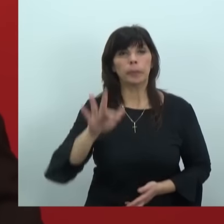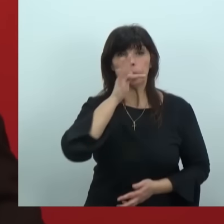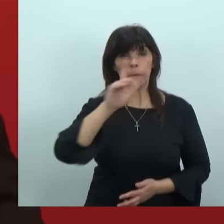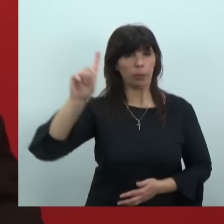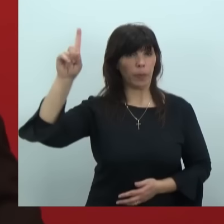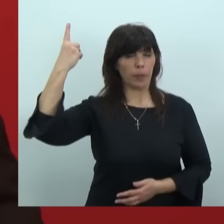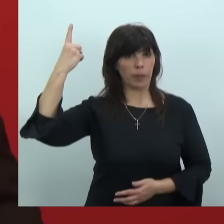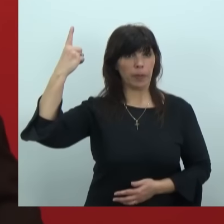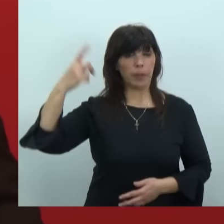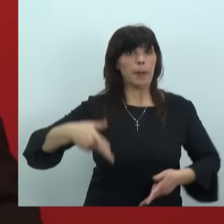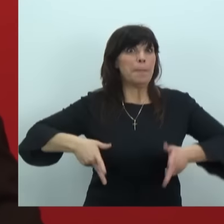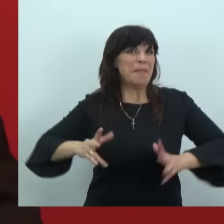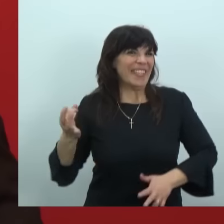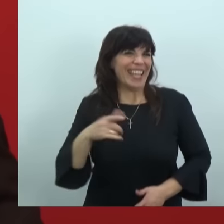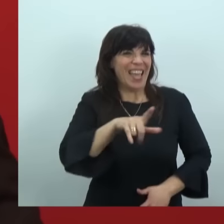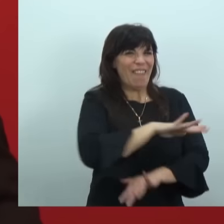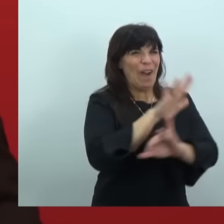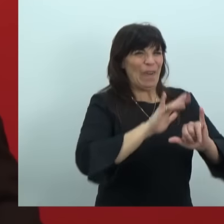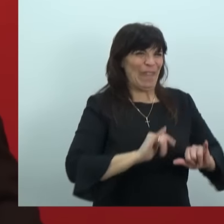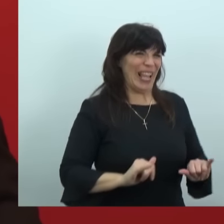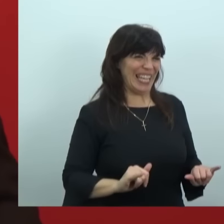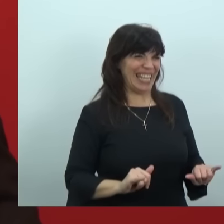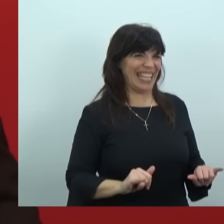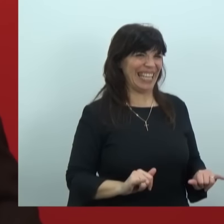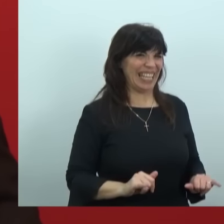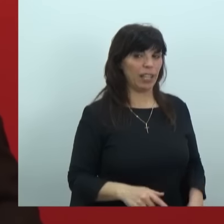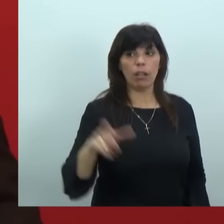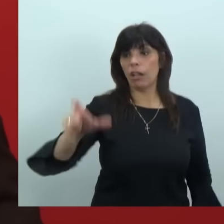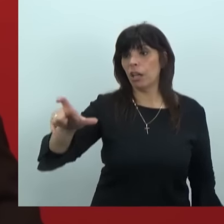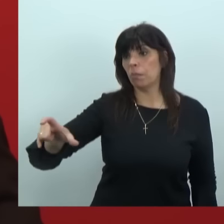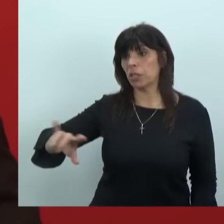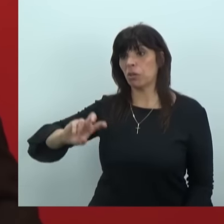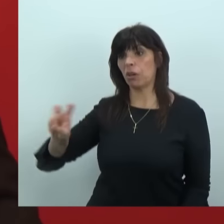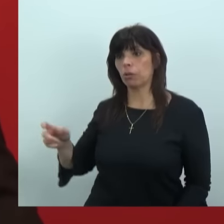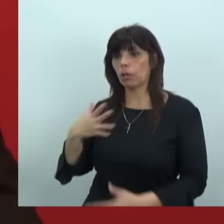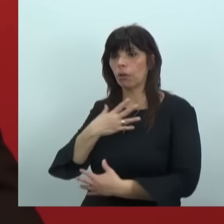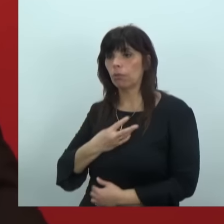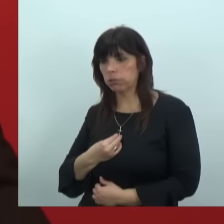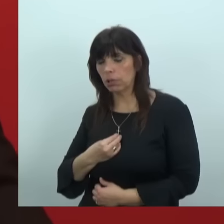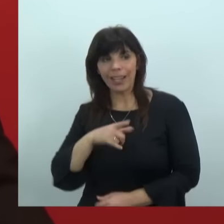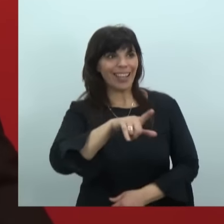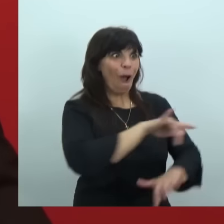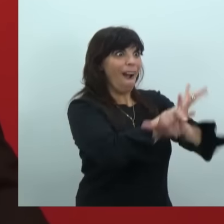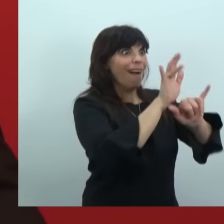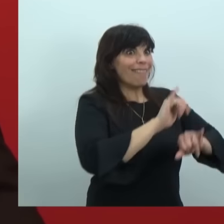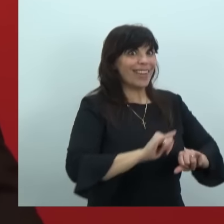te permite ser feliz cuando otros no tienen ninguna razón para ser feliz.